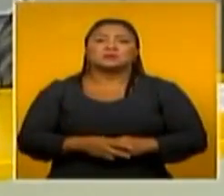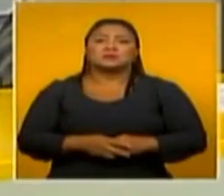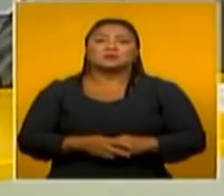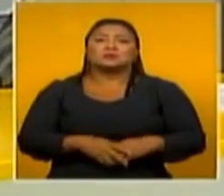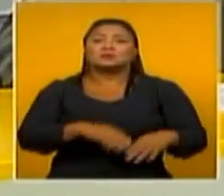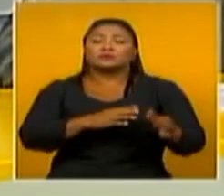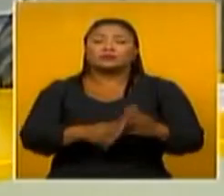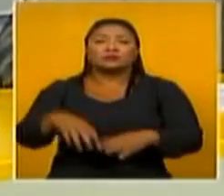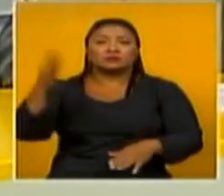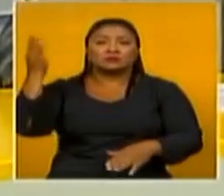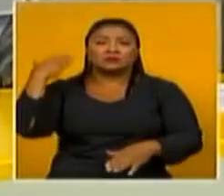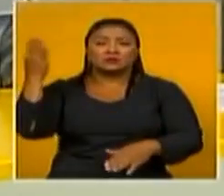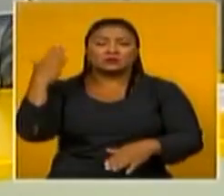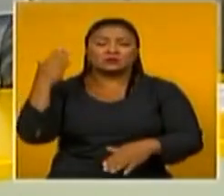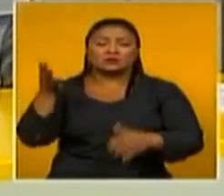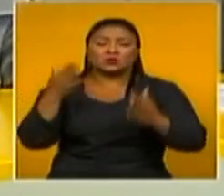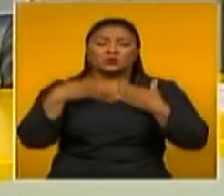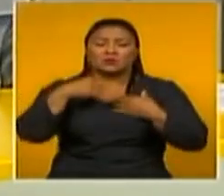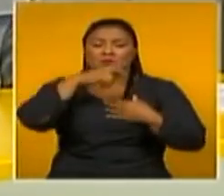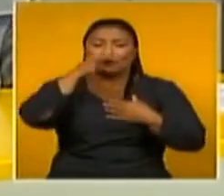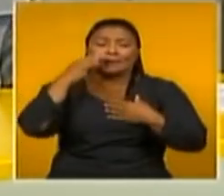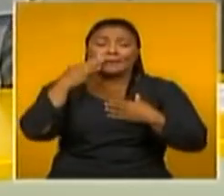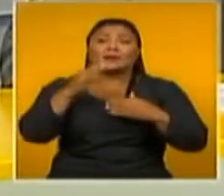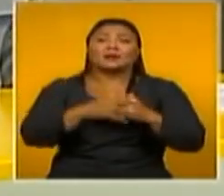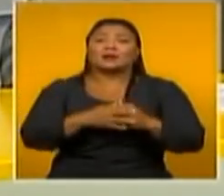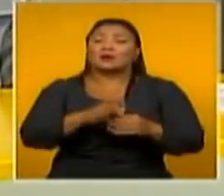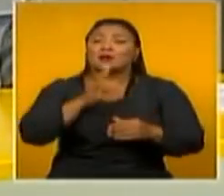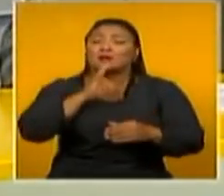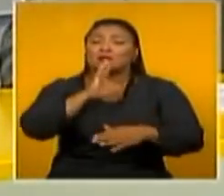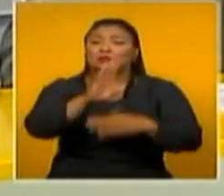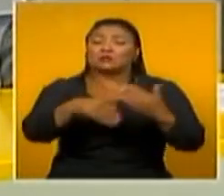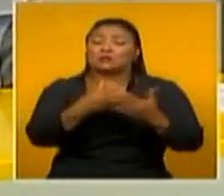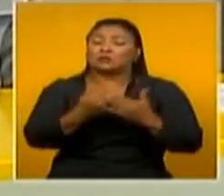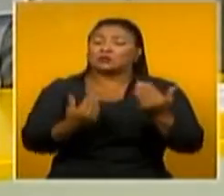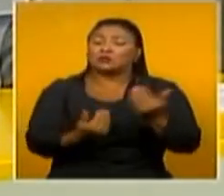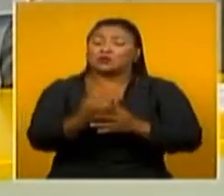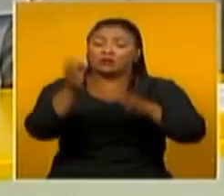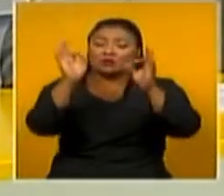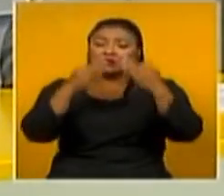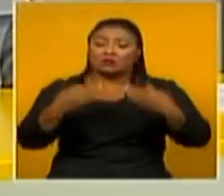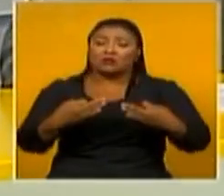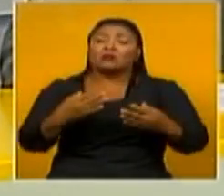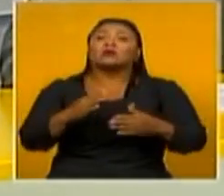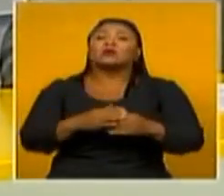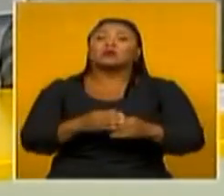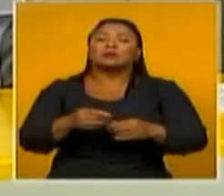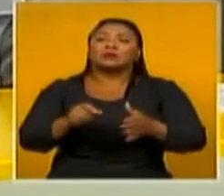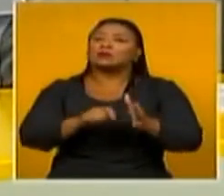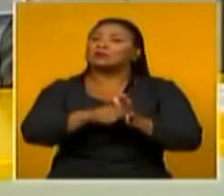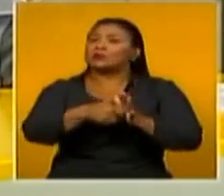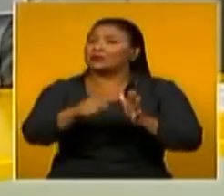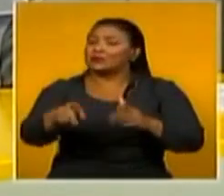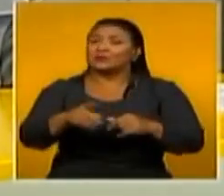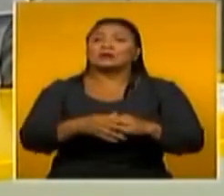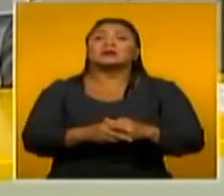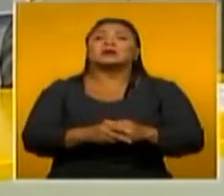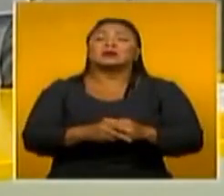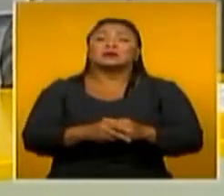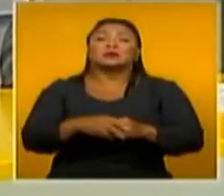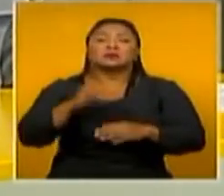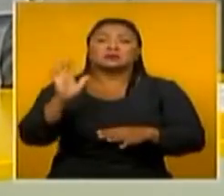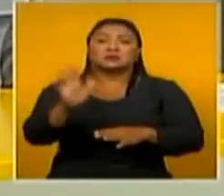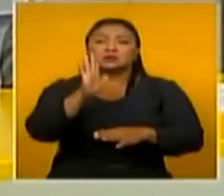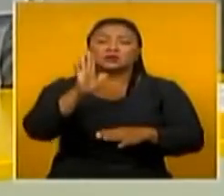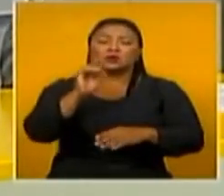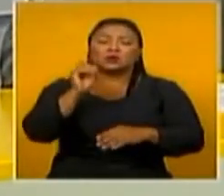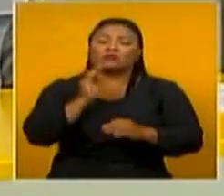El alcalde de Guayaquil, Jaime Neboda, habló sobre los nuevos informes preliminares reportados por Contraloría, en el que están implicados 5